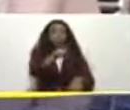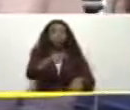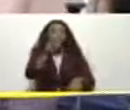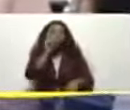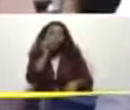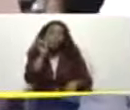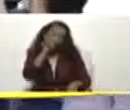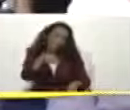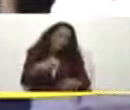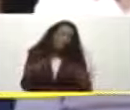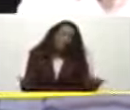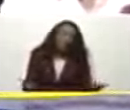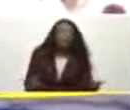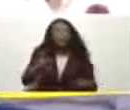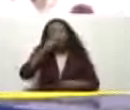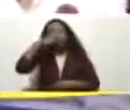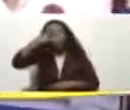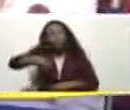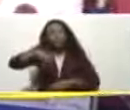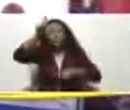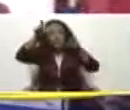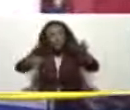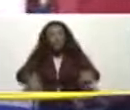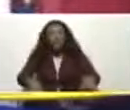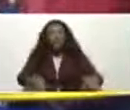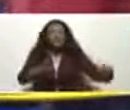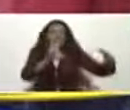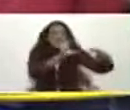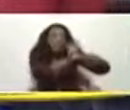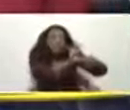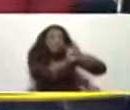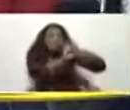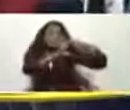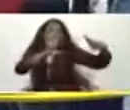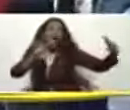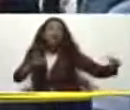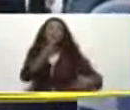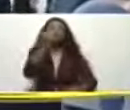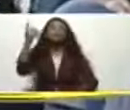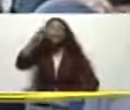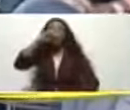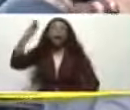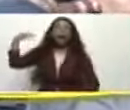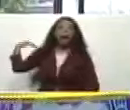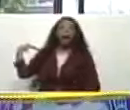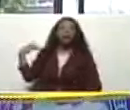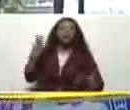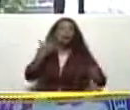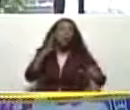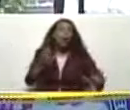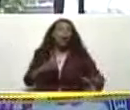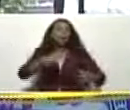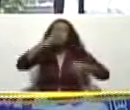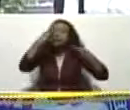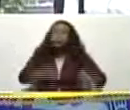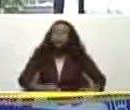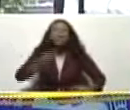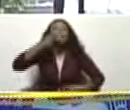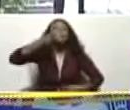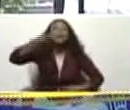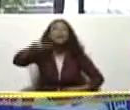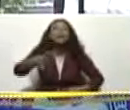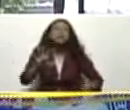científicos también, los hombres presentes. Si la independencia hace 200 años fue eminentemente